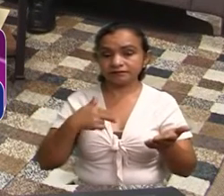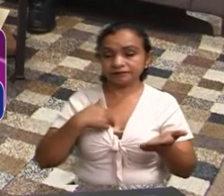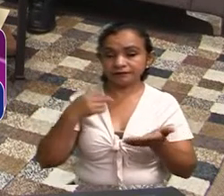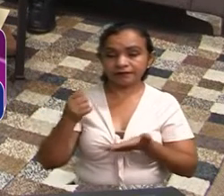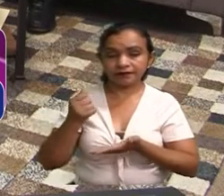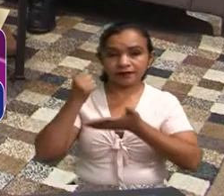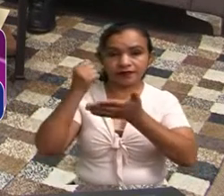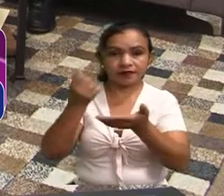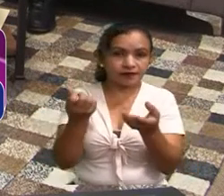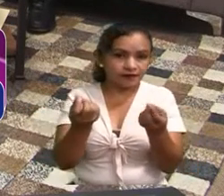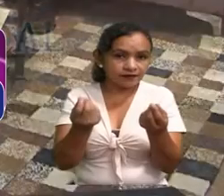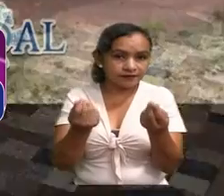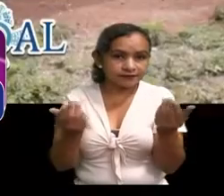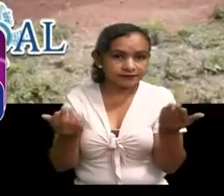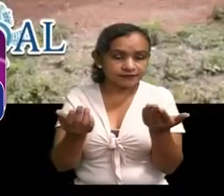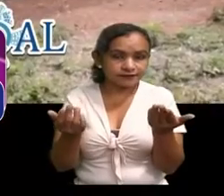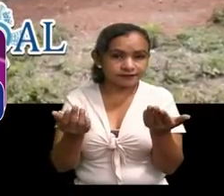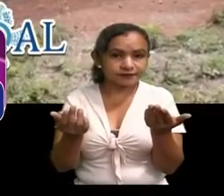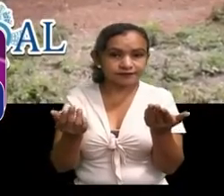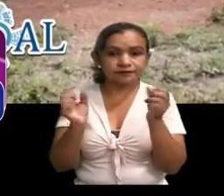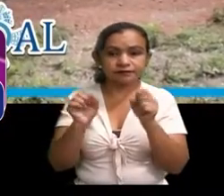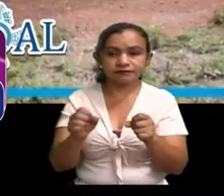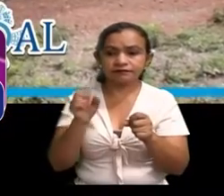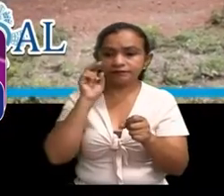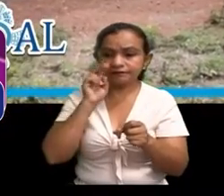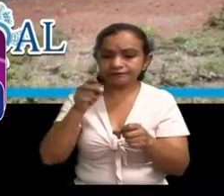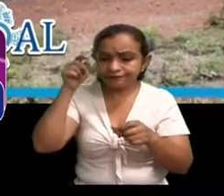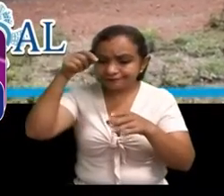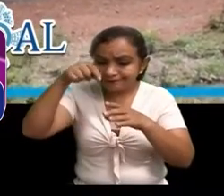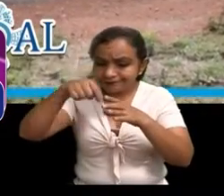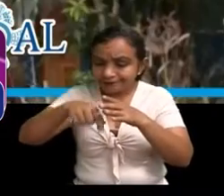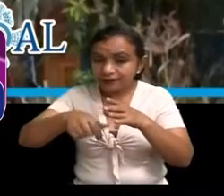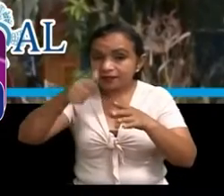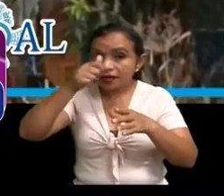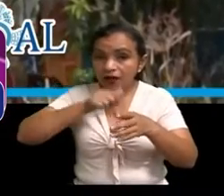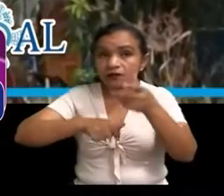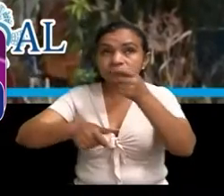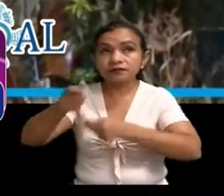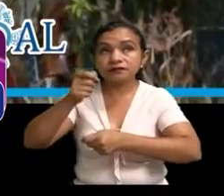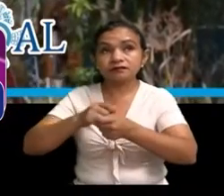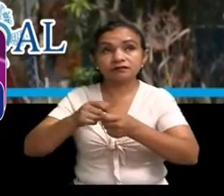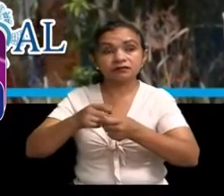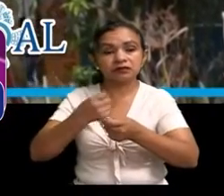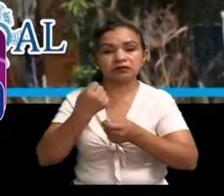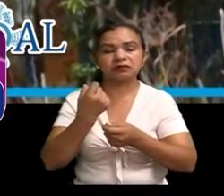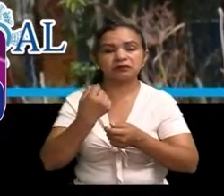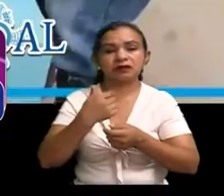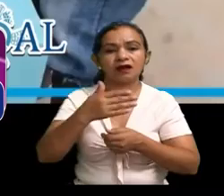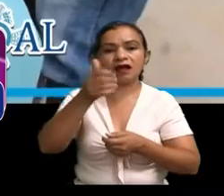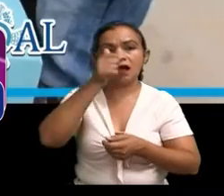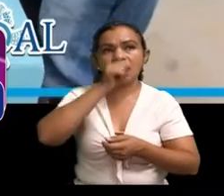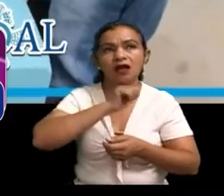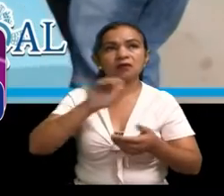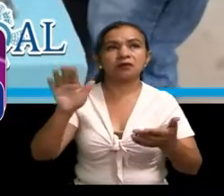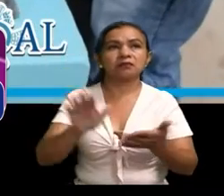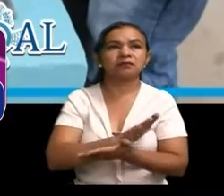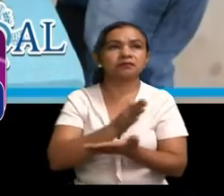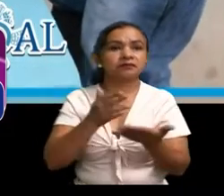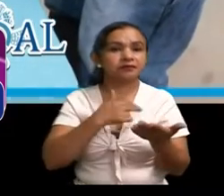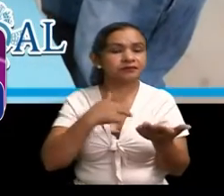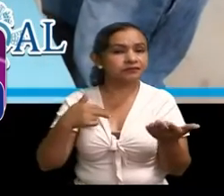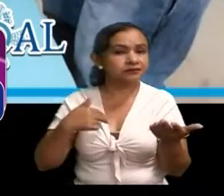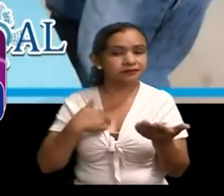inversiones donde se explore un pozo que no es que no va a dar suficiente agua. Eso sería